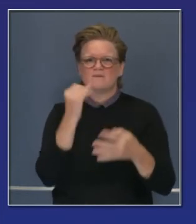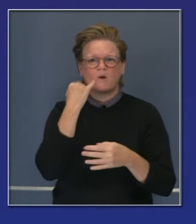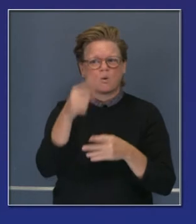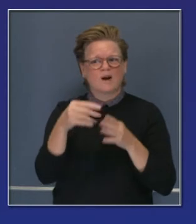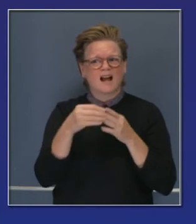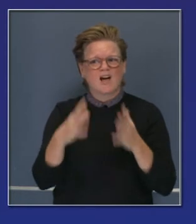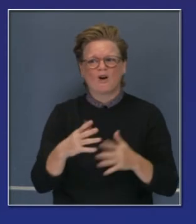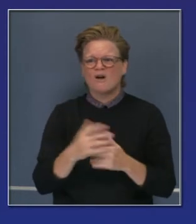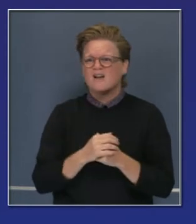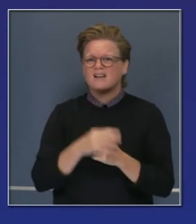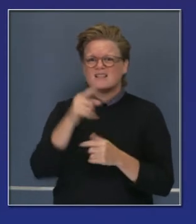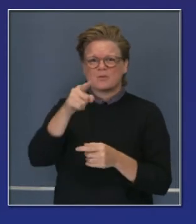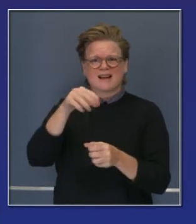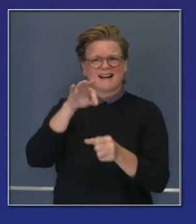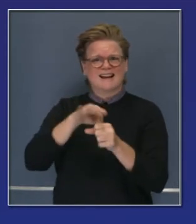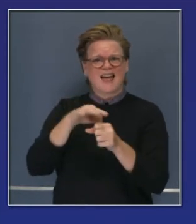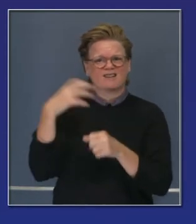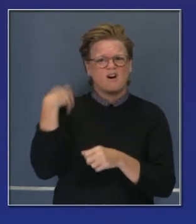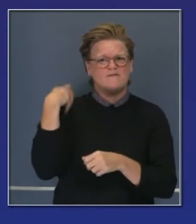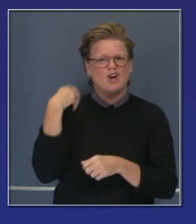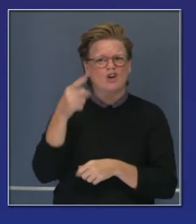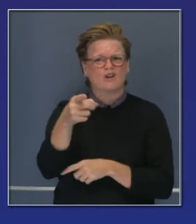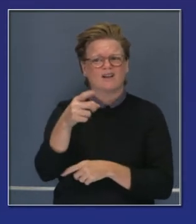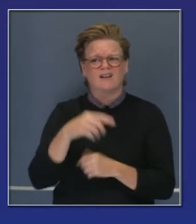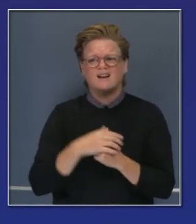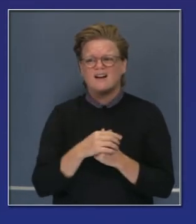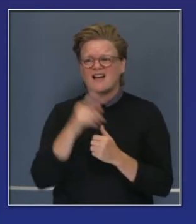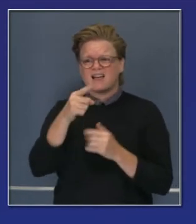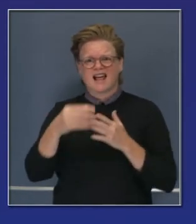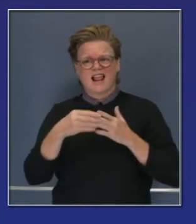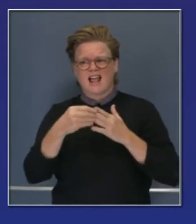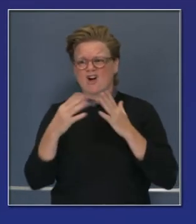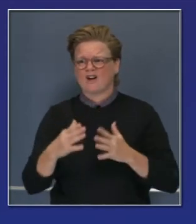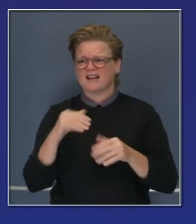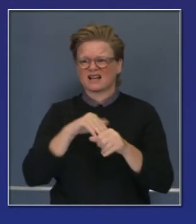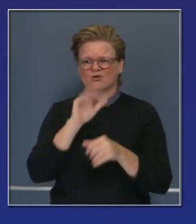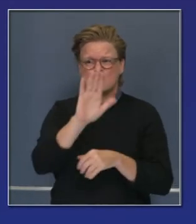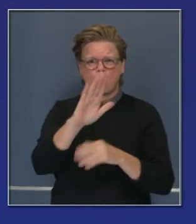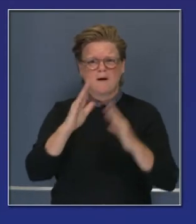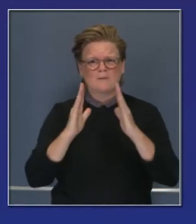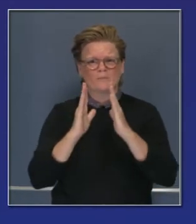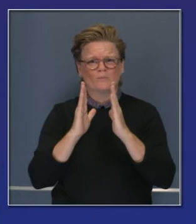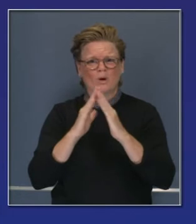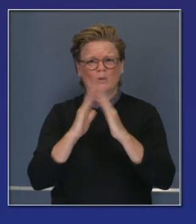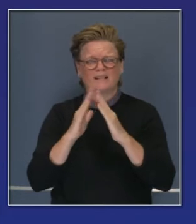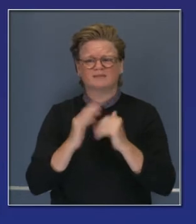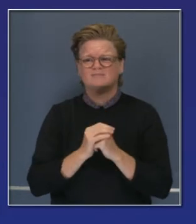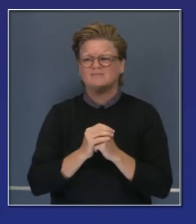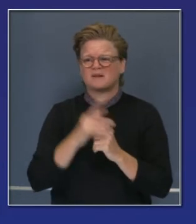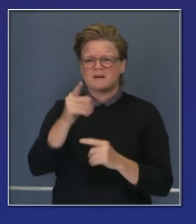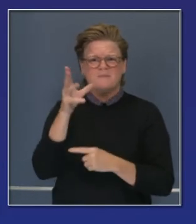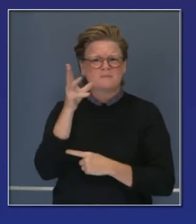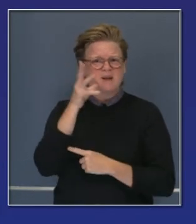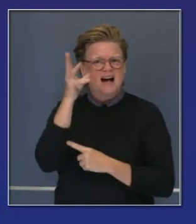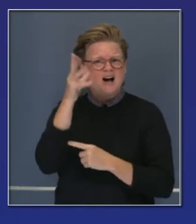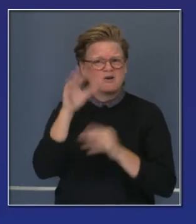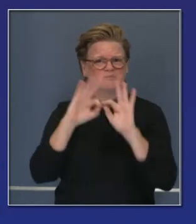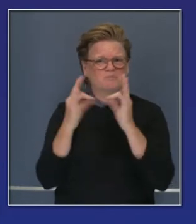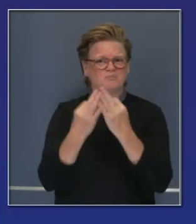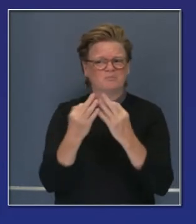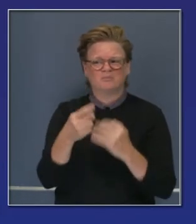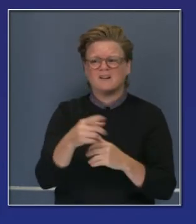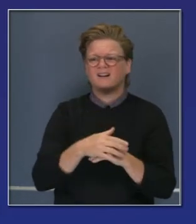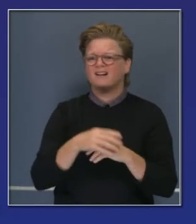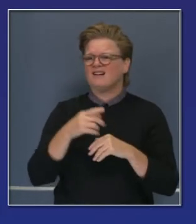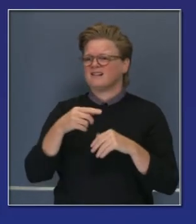todos nosotros, dueños de negocios, funcionarios, todos líderes en todas capacidades, padres, tenemos que